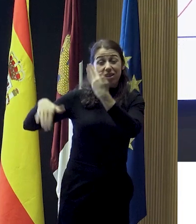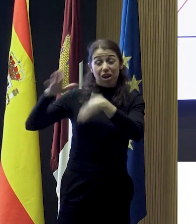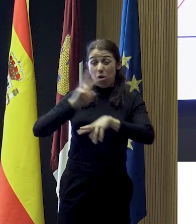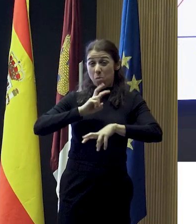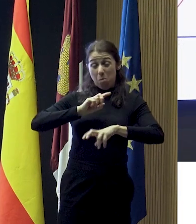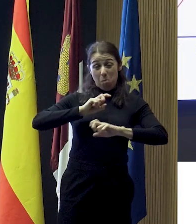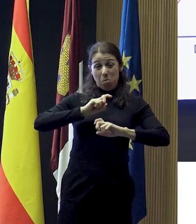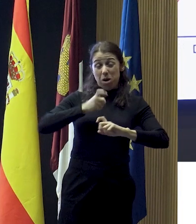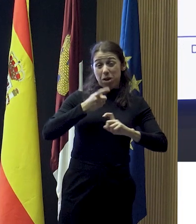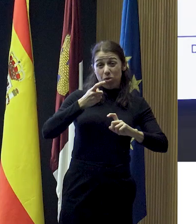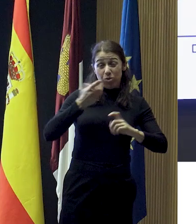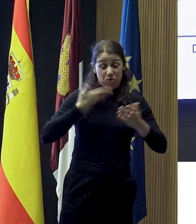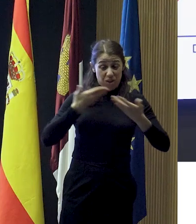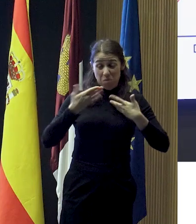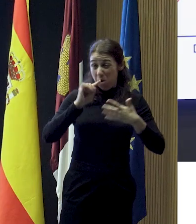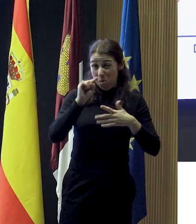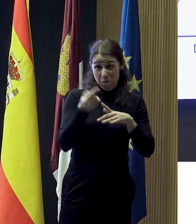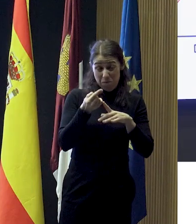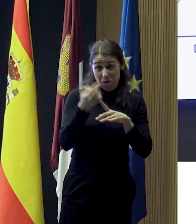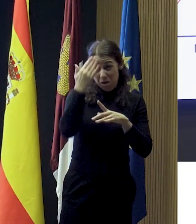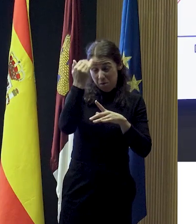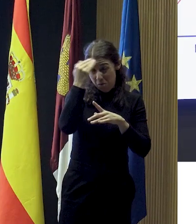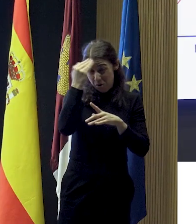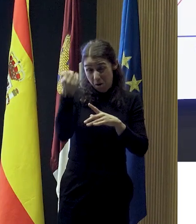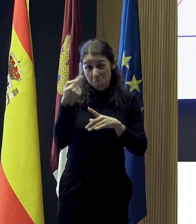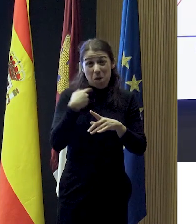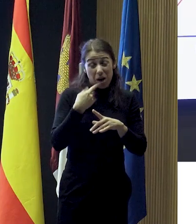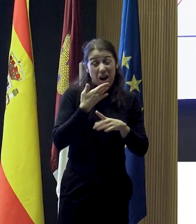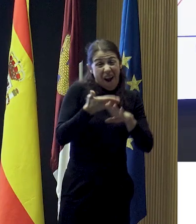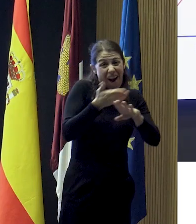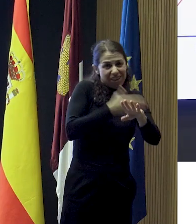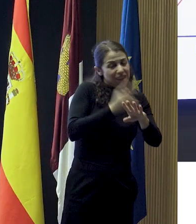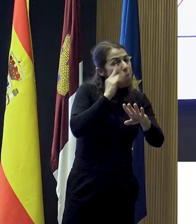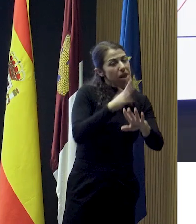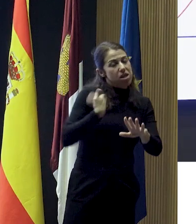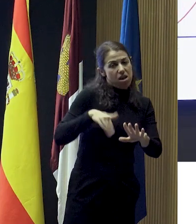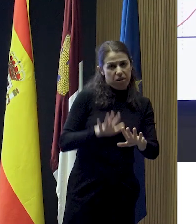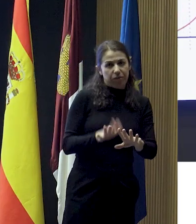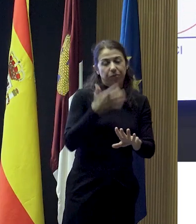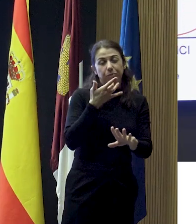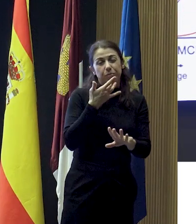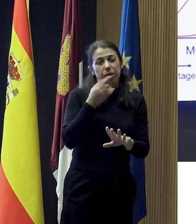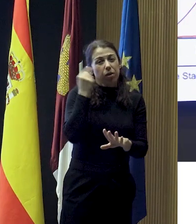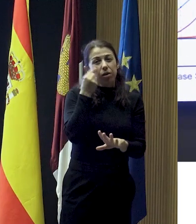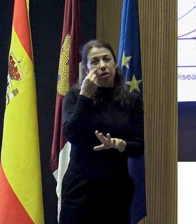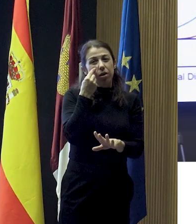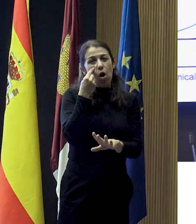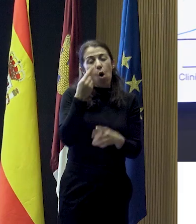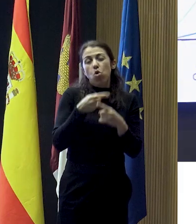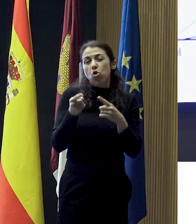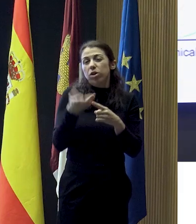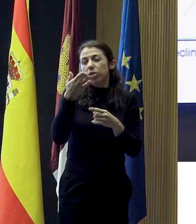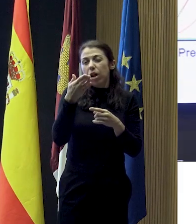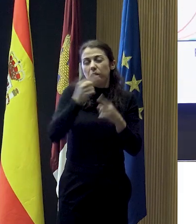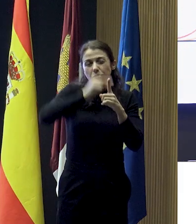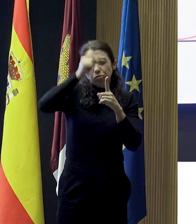síntomas clínicos de la pérdida de memoria, con lo cual son buenos marcadores precoces. Si os fijáis, otra cosa que se